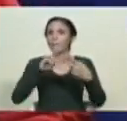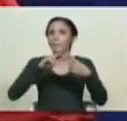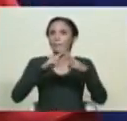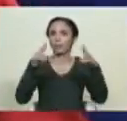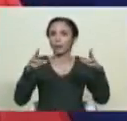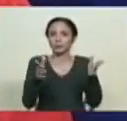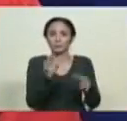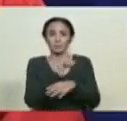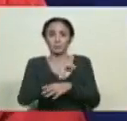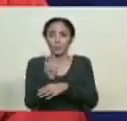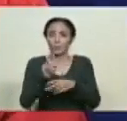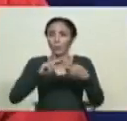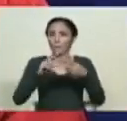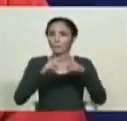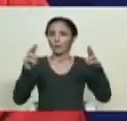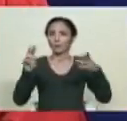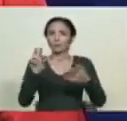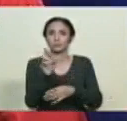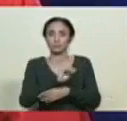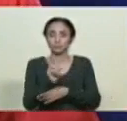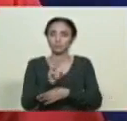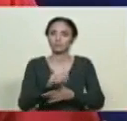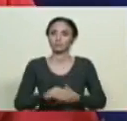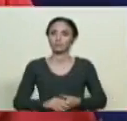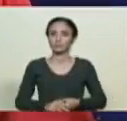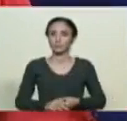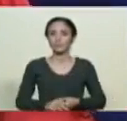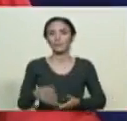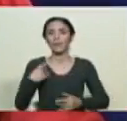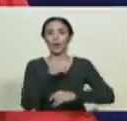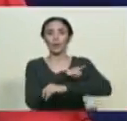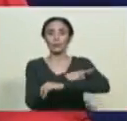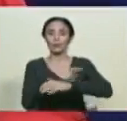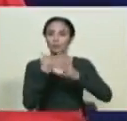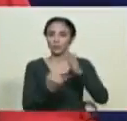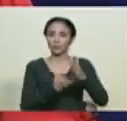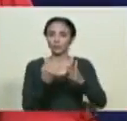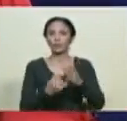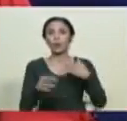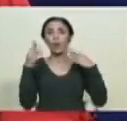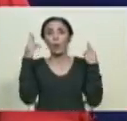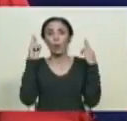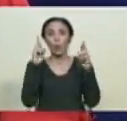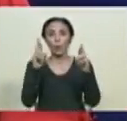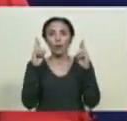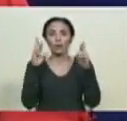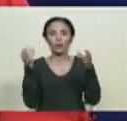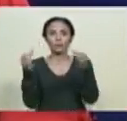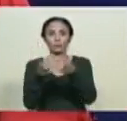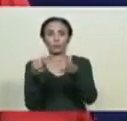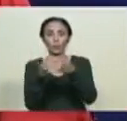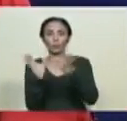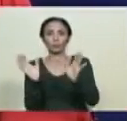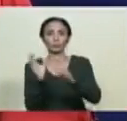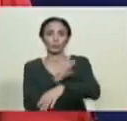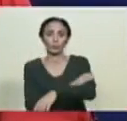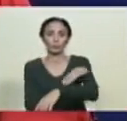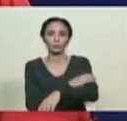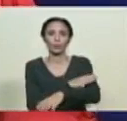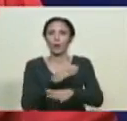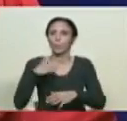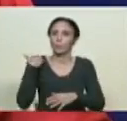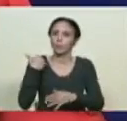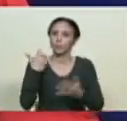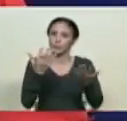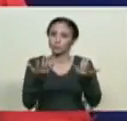manera inmediata. Entonces, es la fuerza de las instituciones. Ojalá la derecha, mira, aprovechara estas cosas